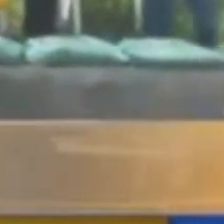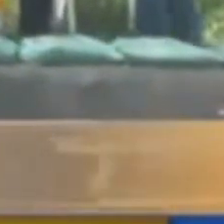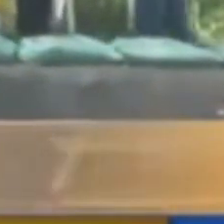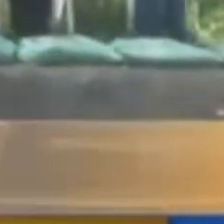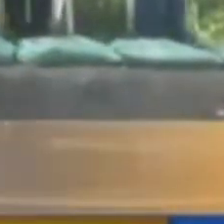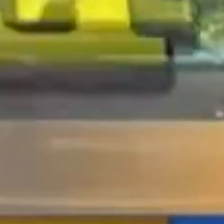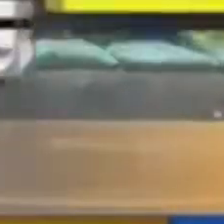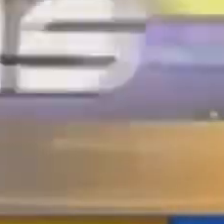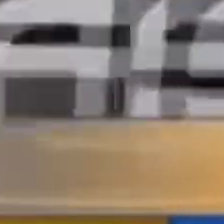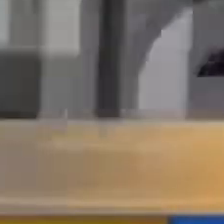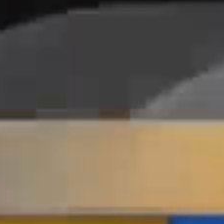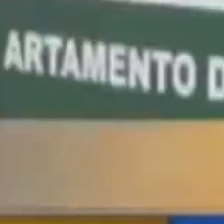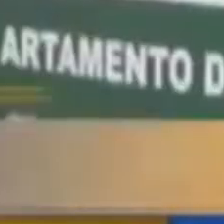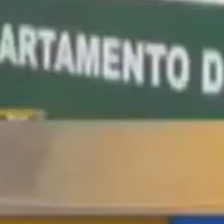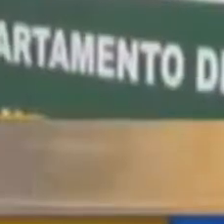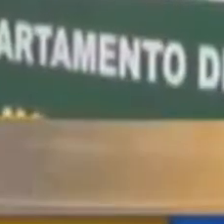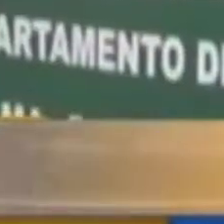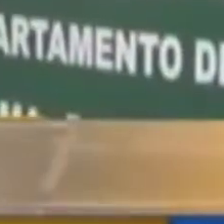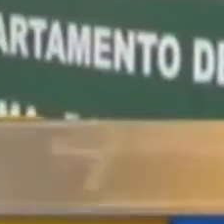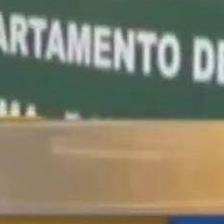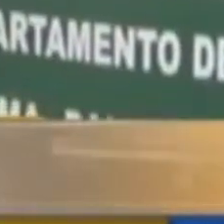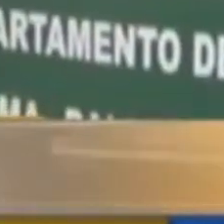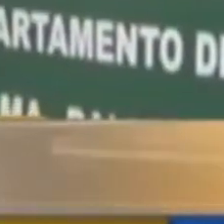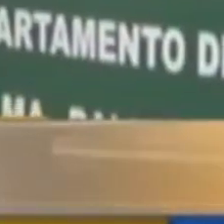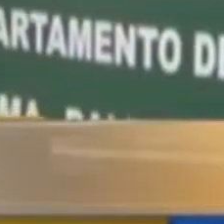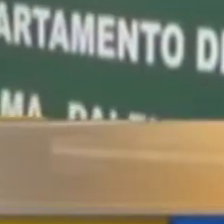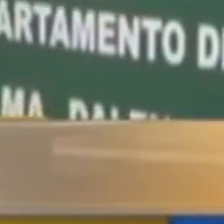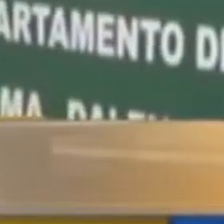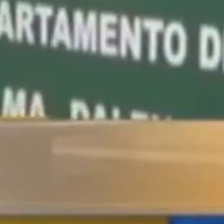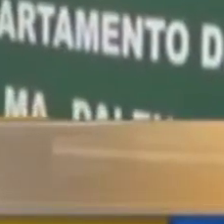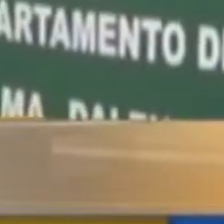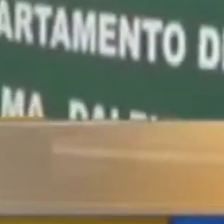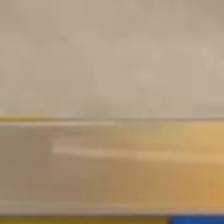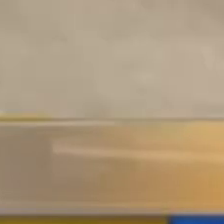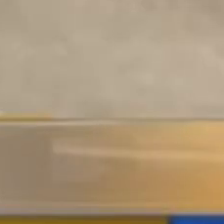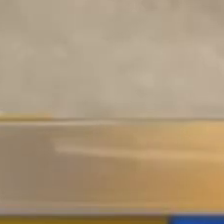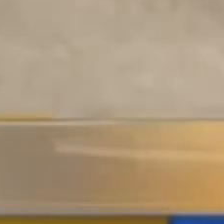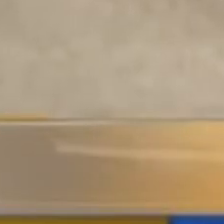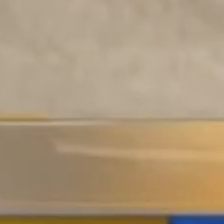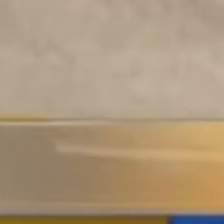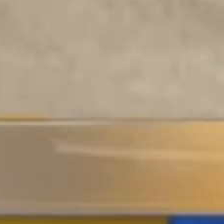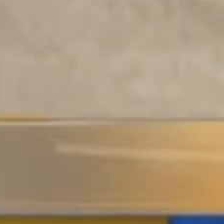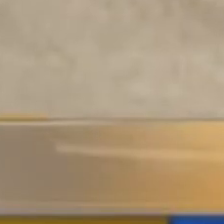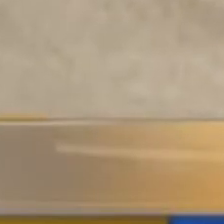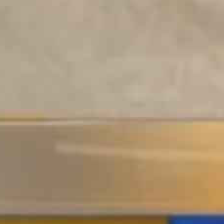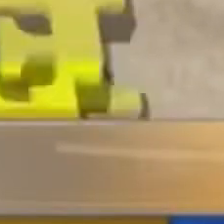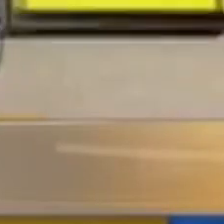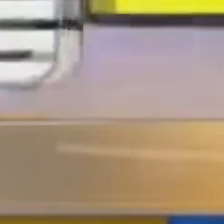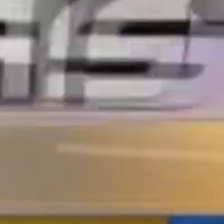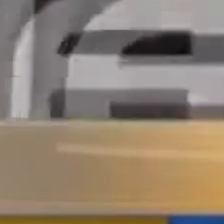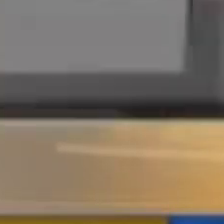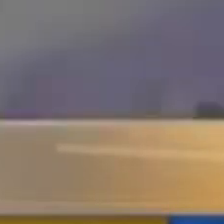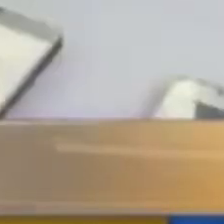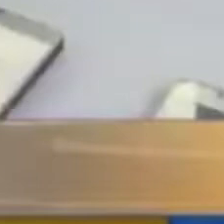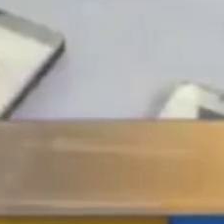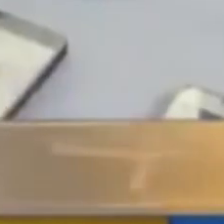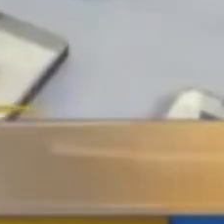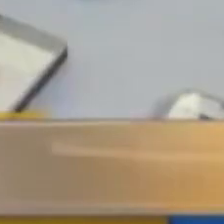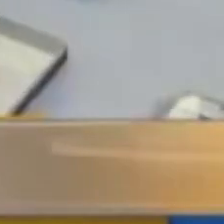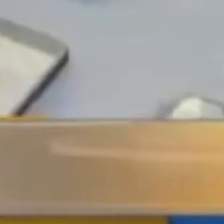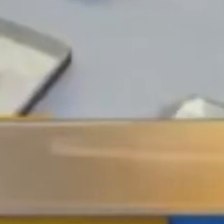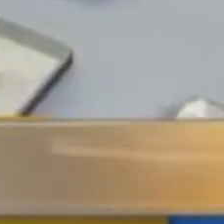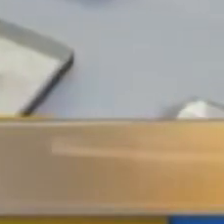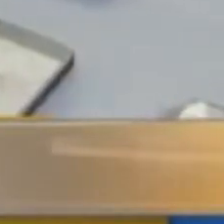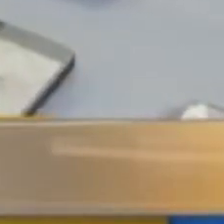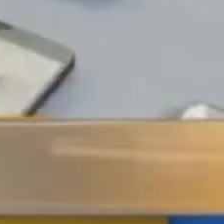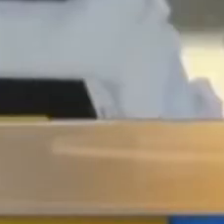con lixiviados. Policía redobla seguridad para evitar un posible plan pistola contra la fuerza pública. Celulares que habían